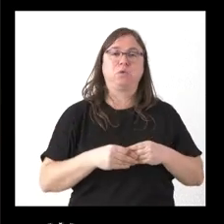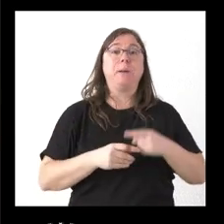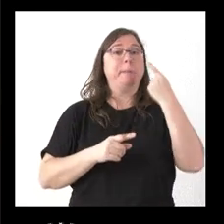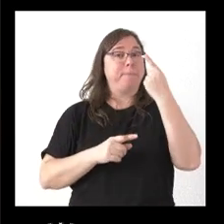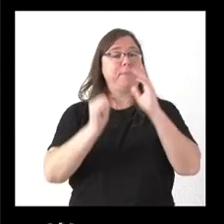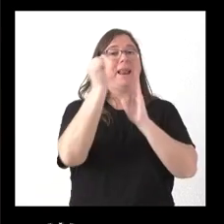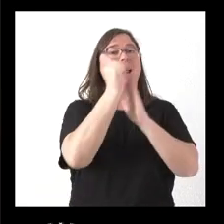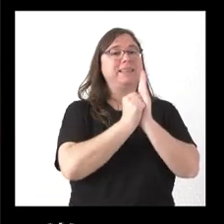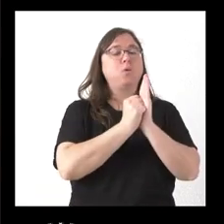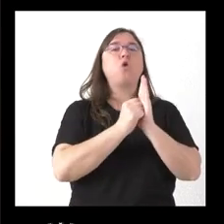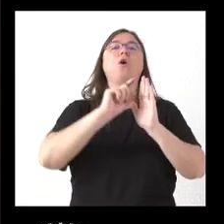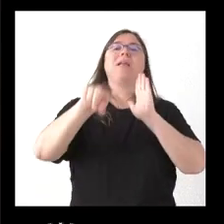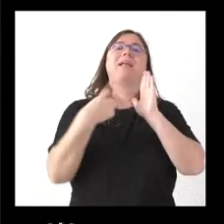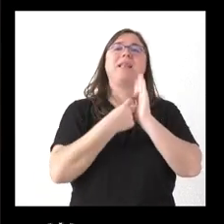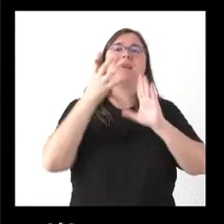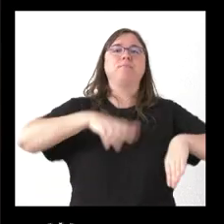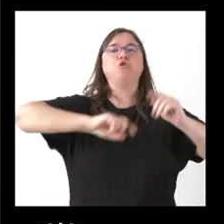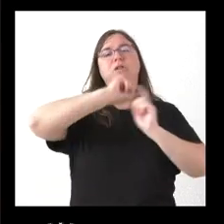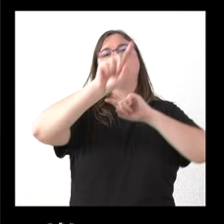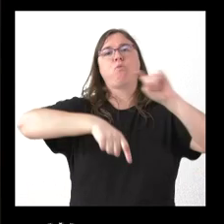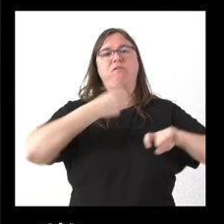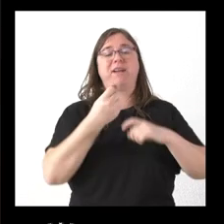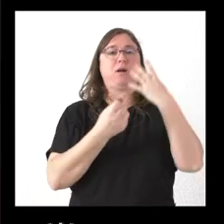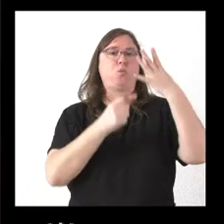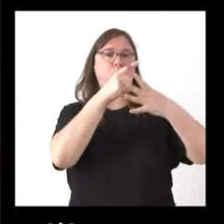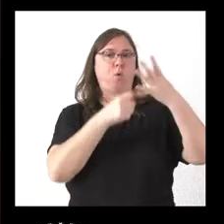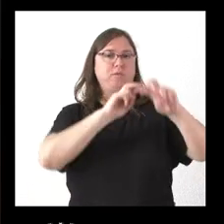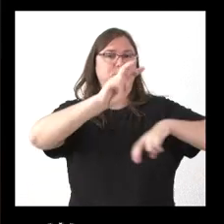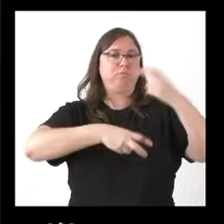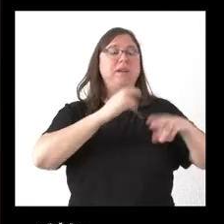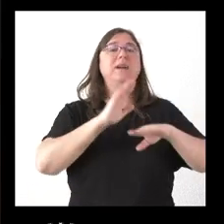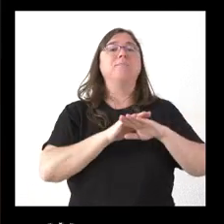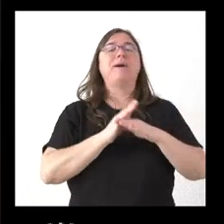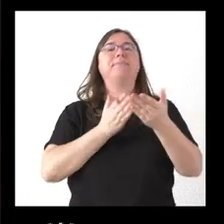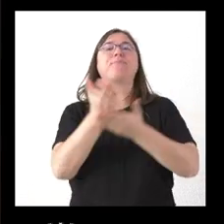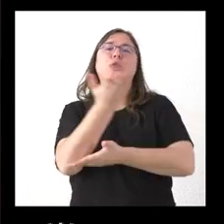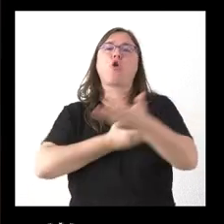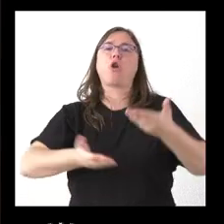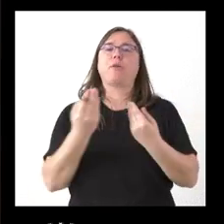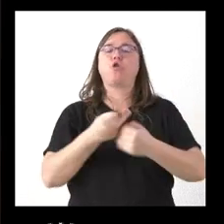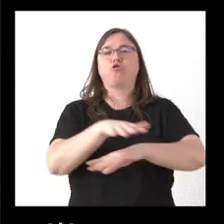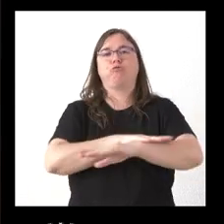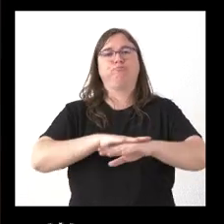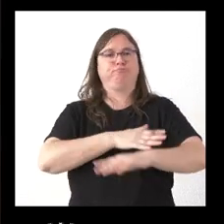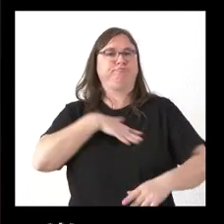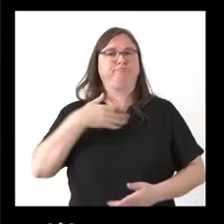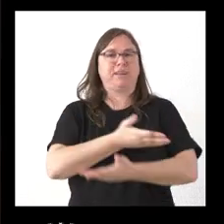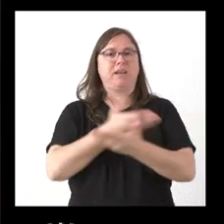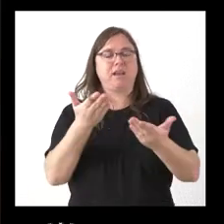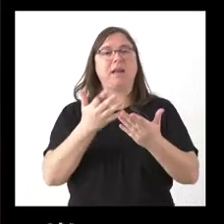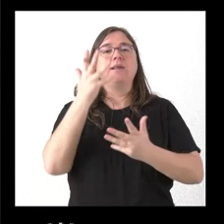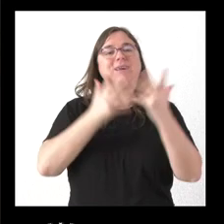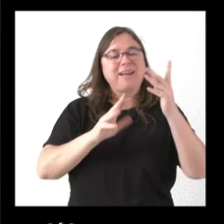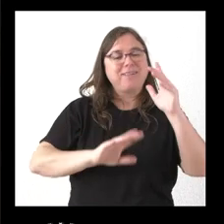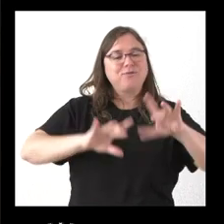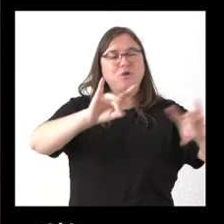de ellos modifica la ley de Montes en cuatro aspectos en cuatro preceptos para administrar un cauce de colaboración con la administración general del estado en la restauración de terrenos